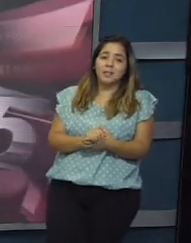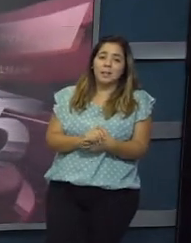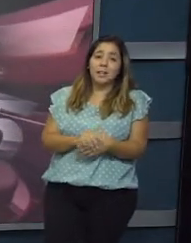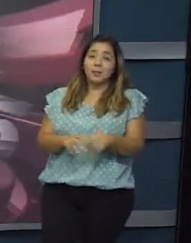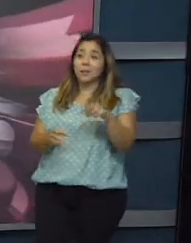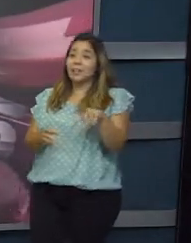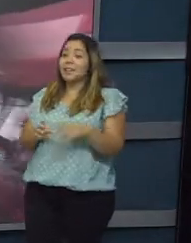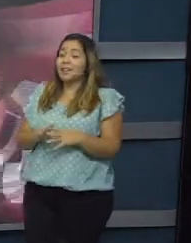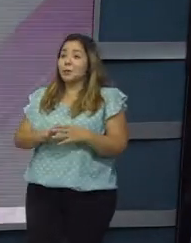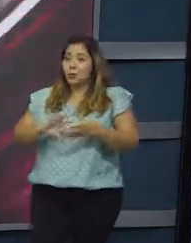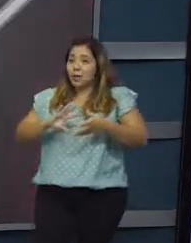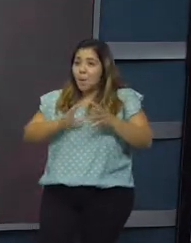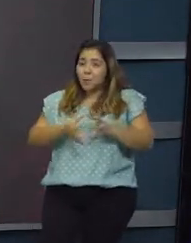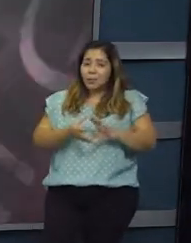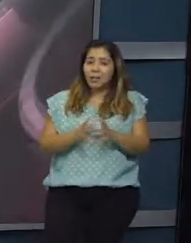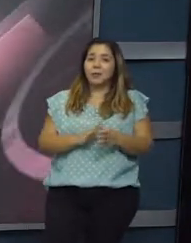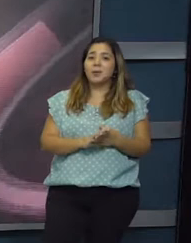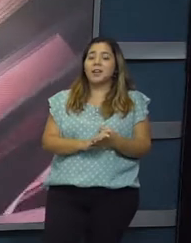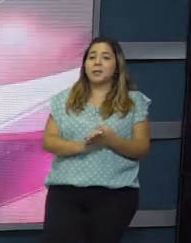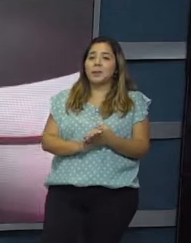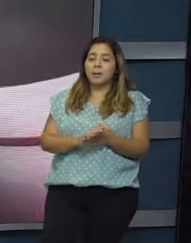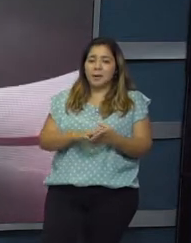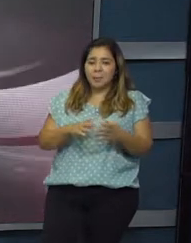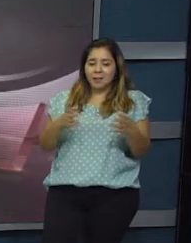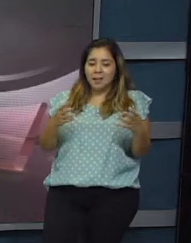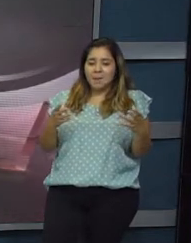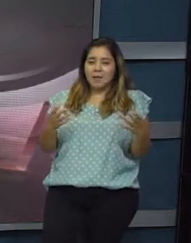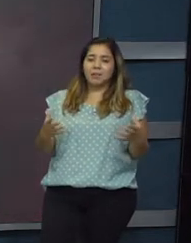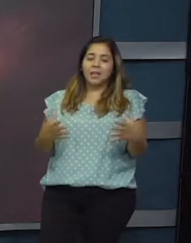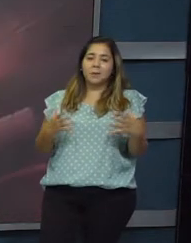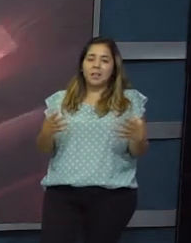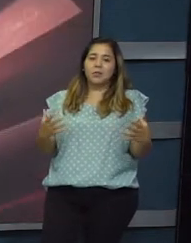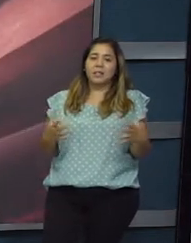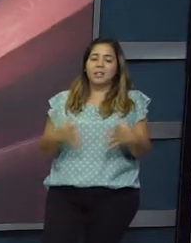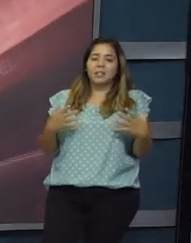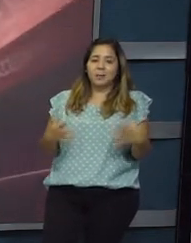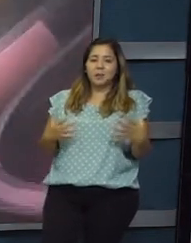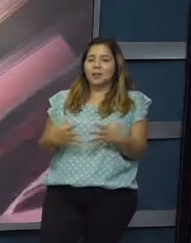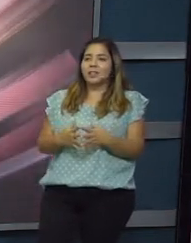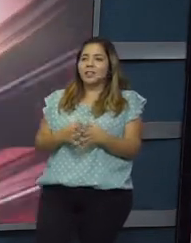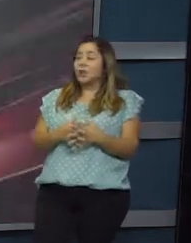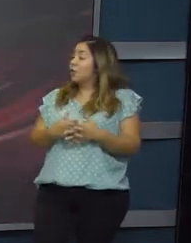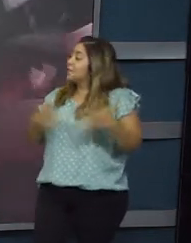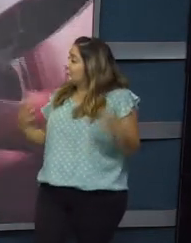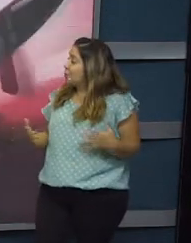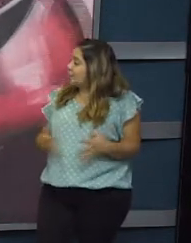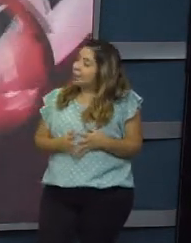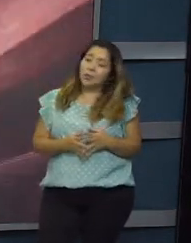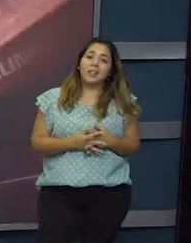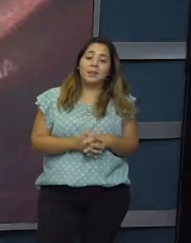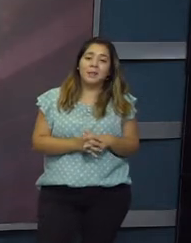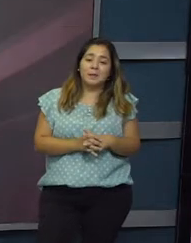de una cantidad de aproximadamente 50 familias aisladas por contactos estrechos o